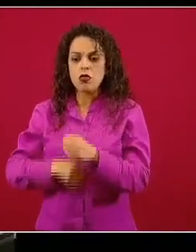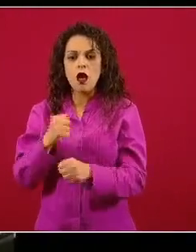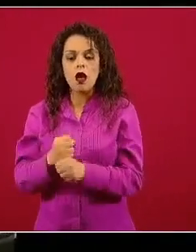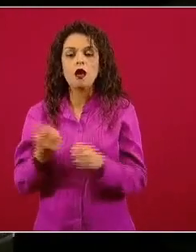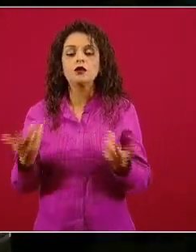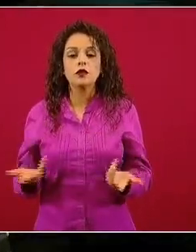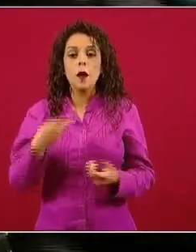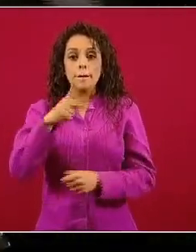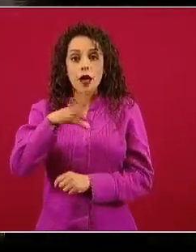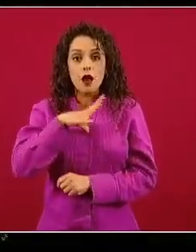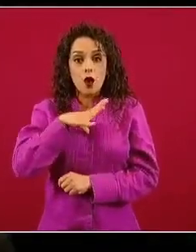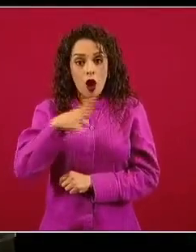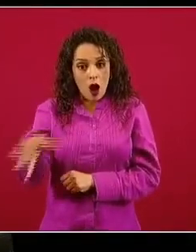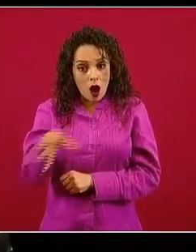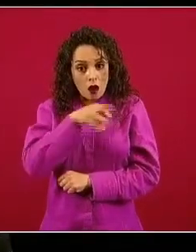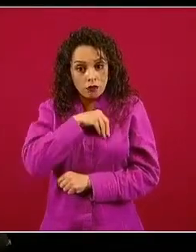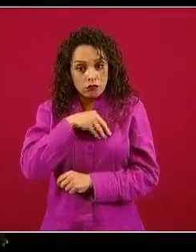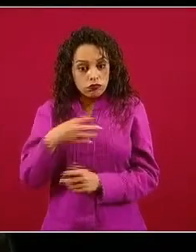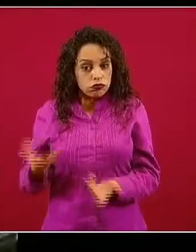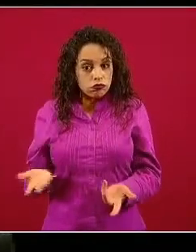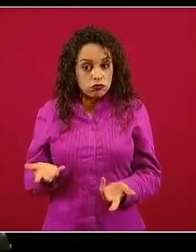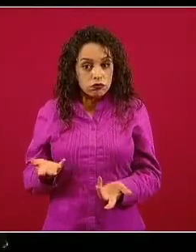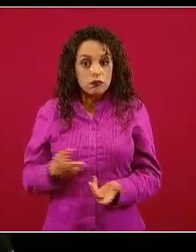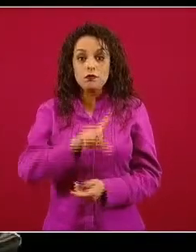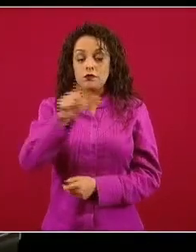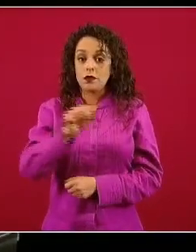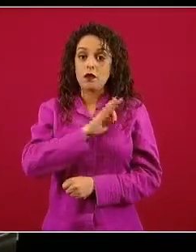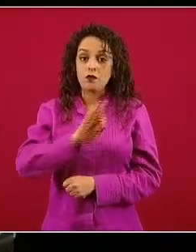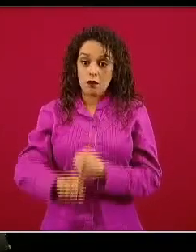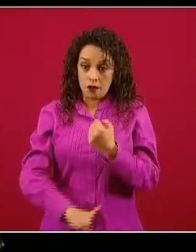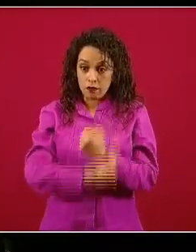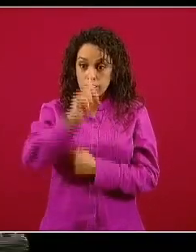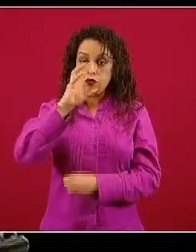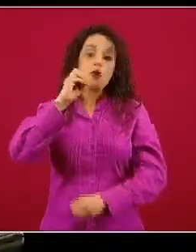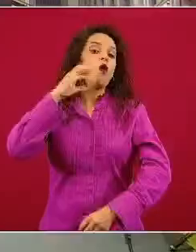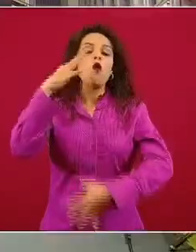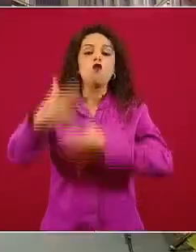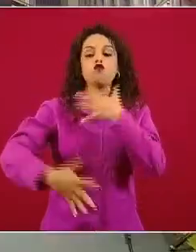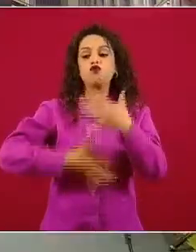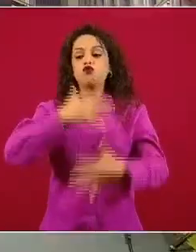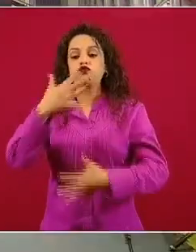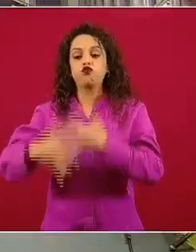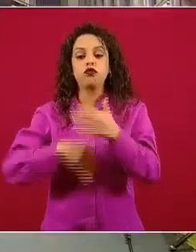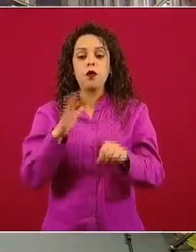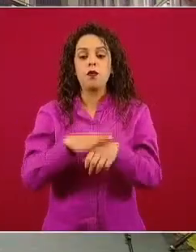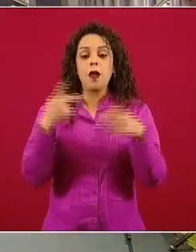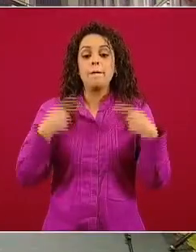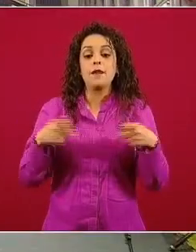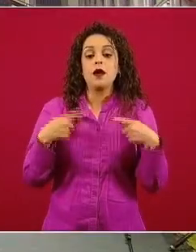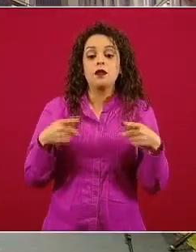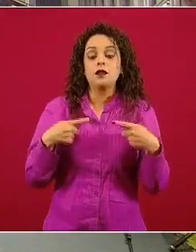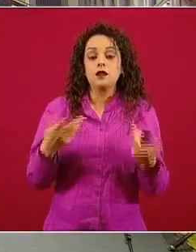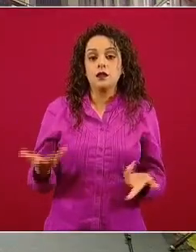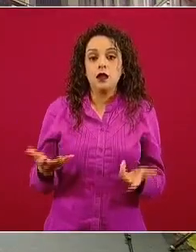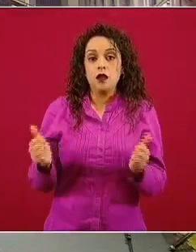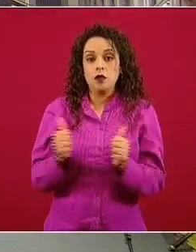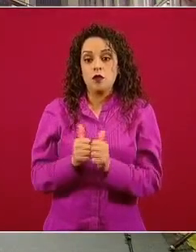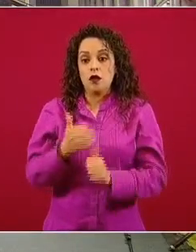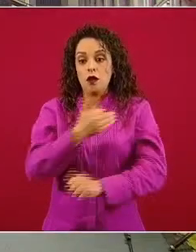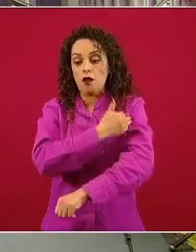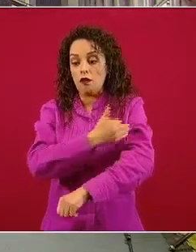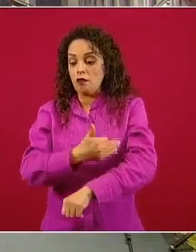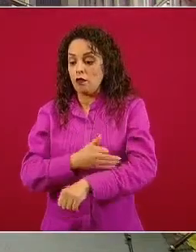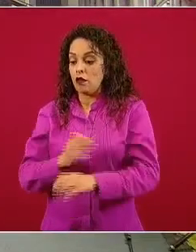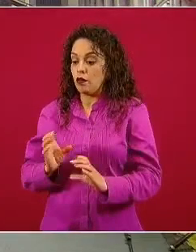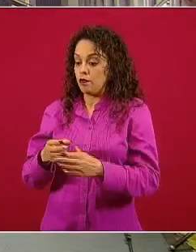ese momento no caer, llamémosle, en problemas o hasta en caos, que haya gente y con sus consabidas familias pues